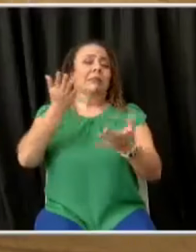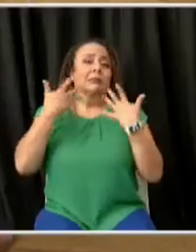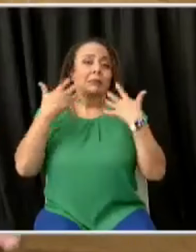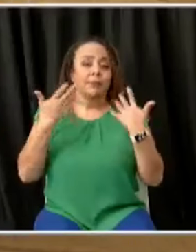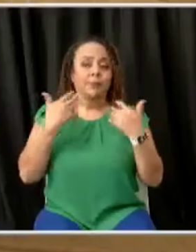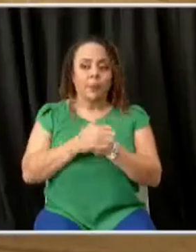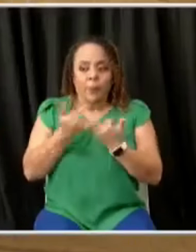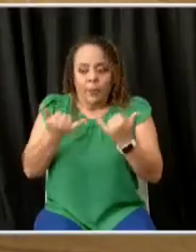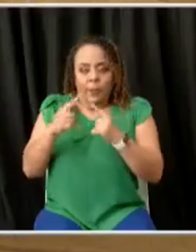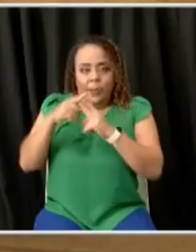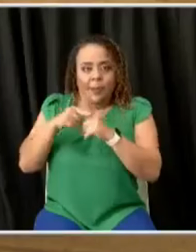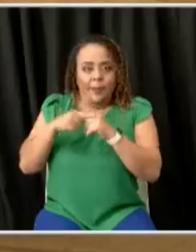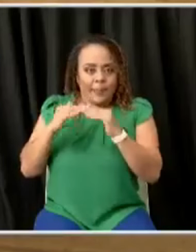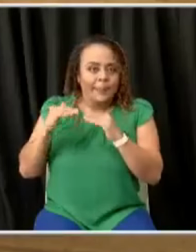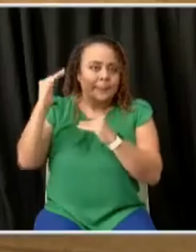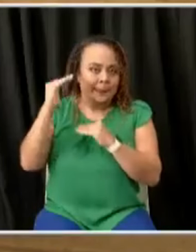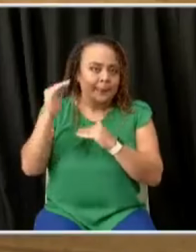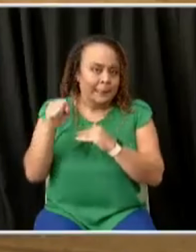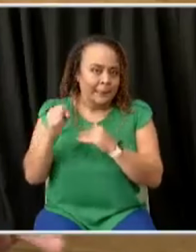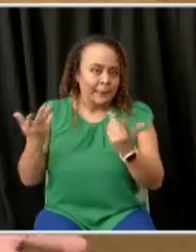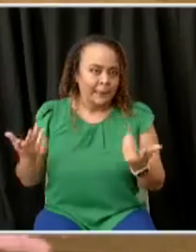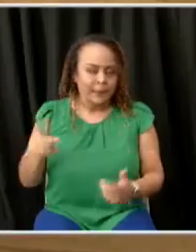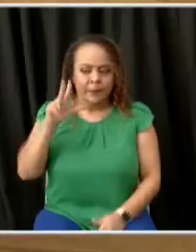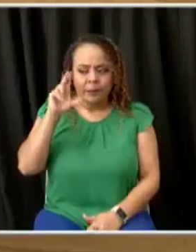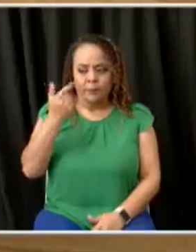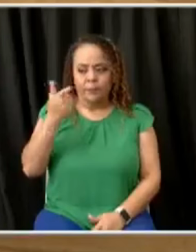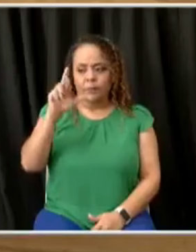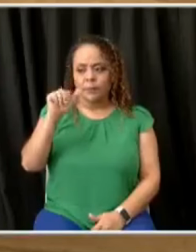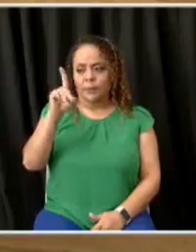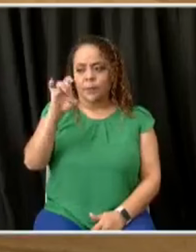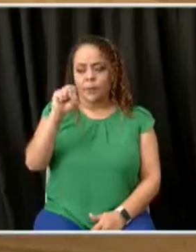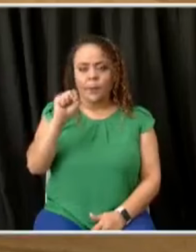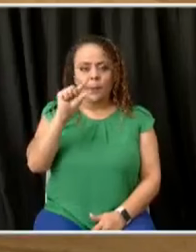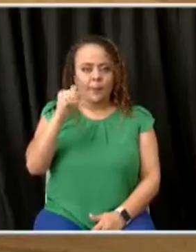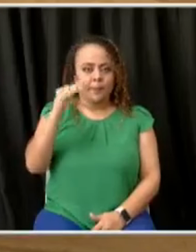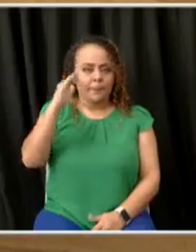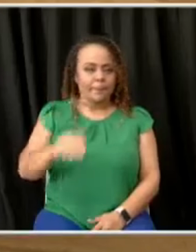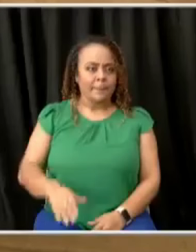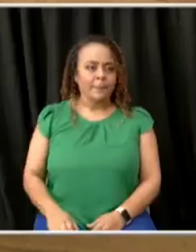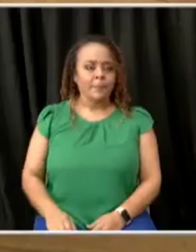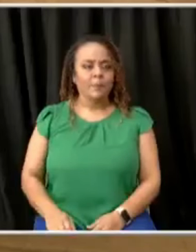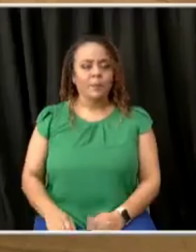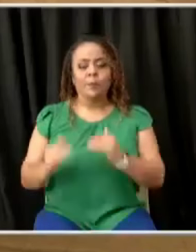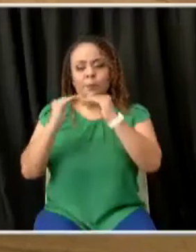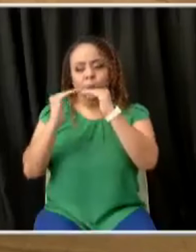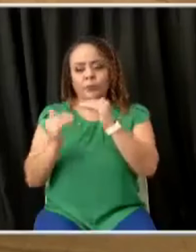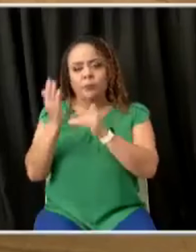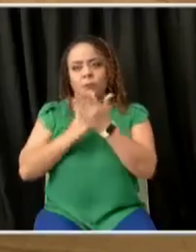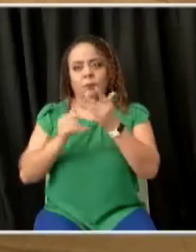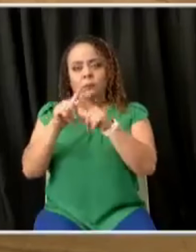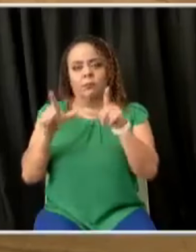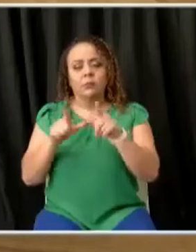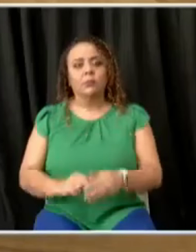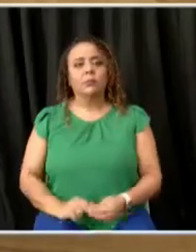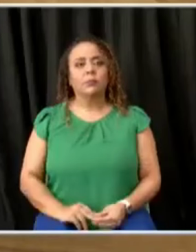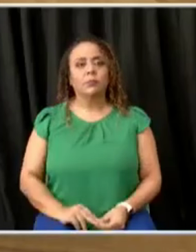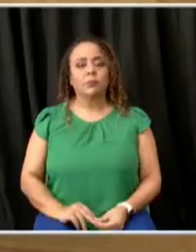que estamos a una temperatura alta, que unos 30 grados podría ser un poquito más, un poquito menos en algunas